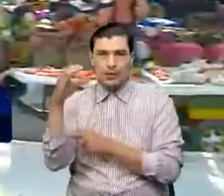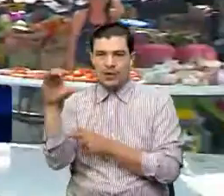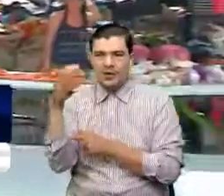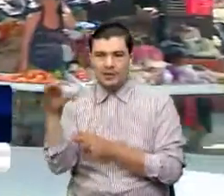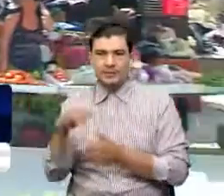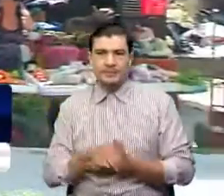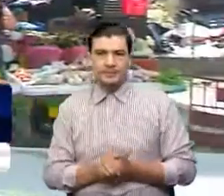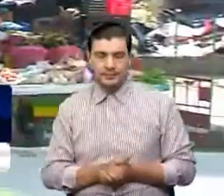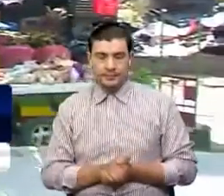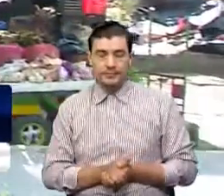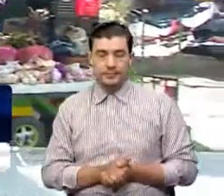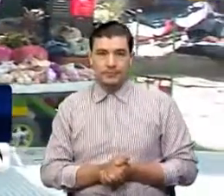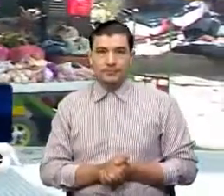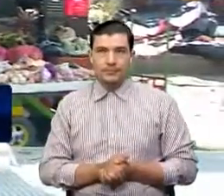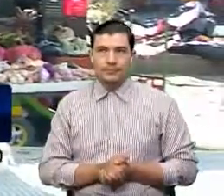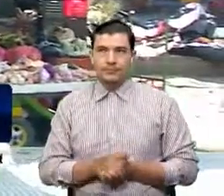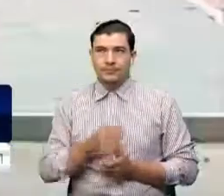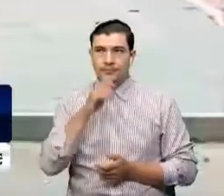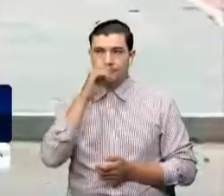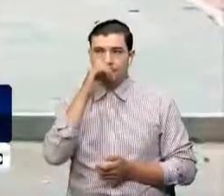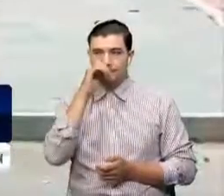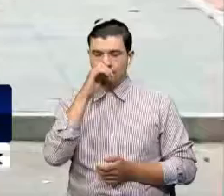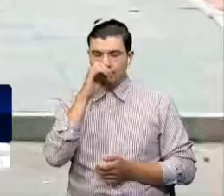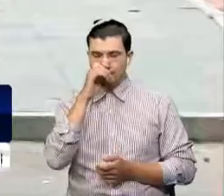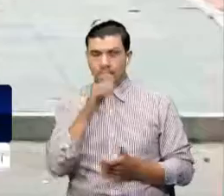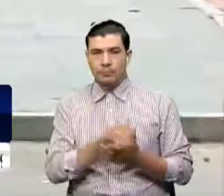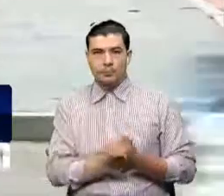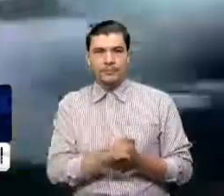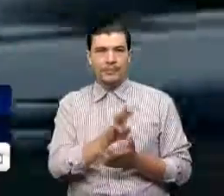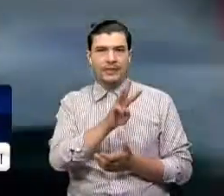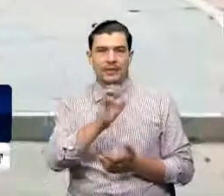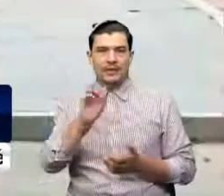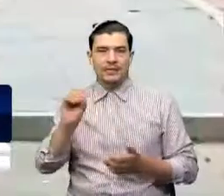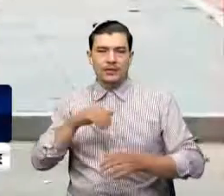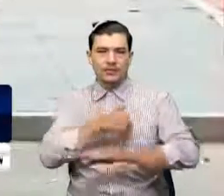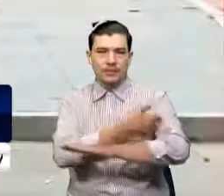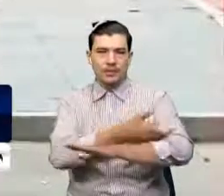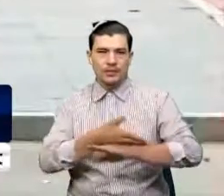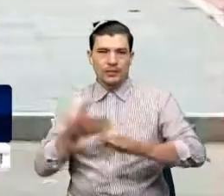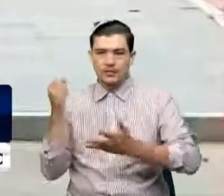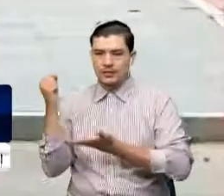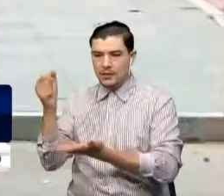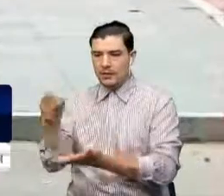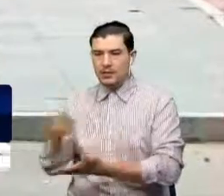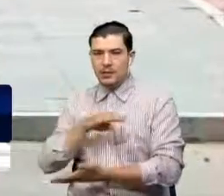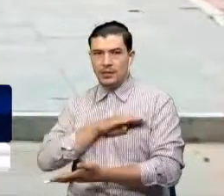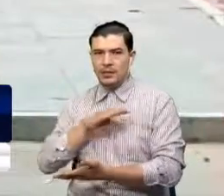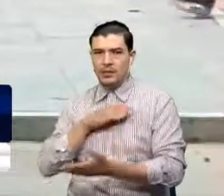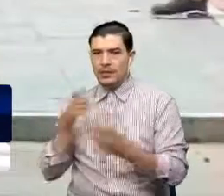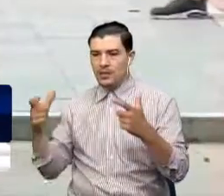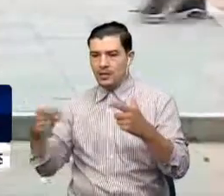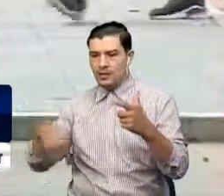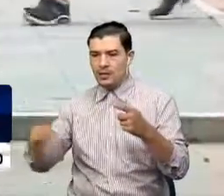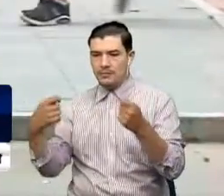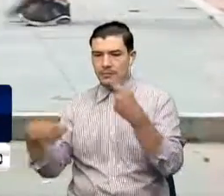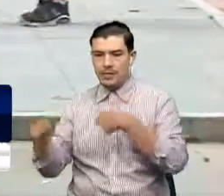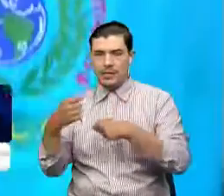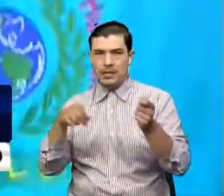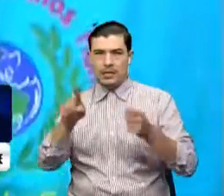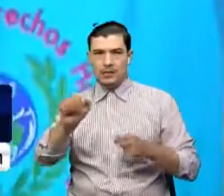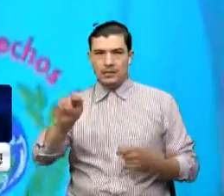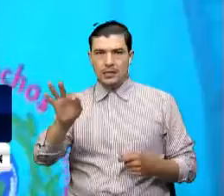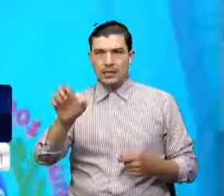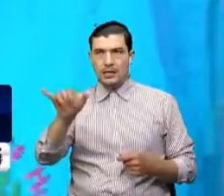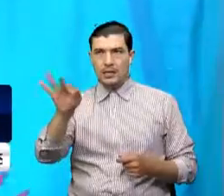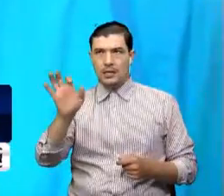la veeduría fuerza y libertad muy bien cerca de 300 millones de pesos invirtió la alcaldía en los llamados mercados satélites y los representantes de vendedores